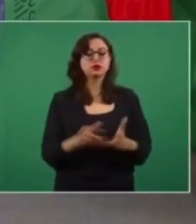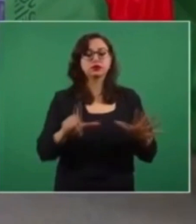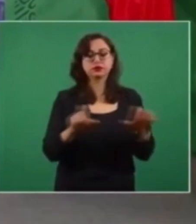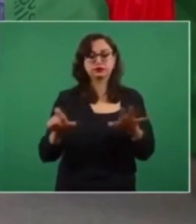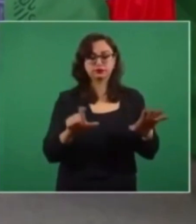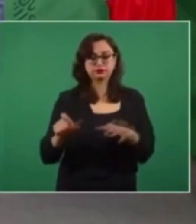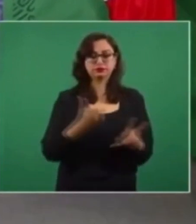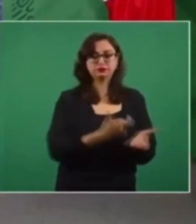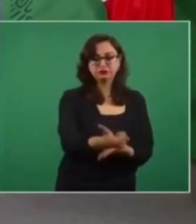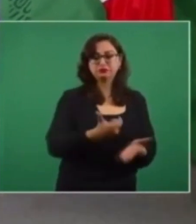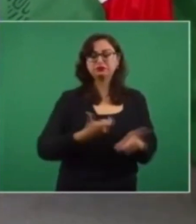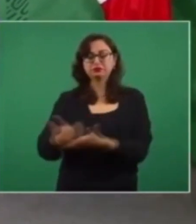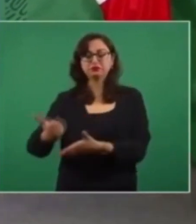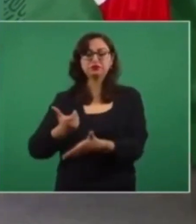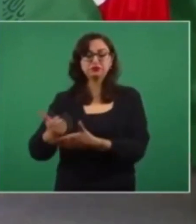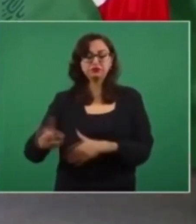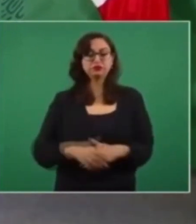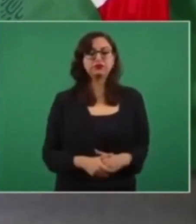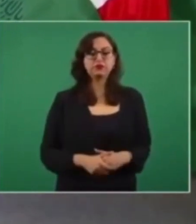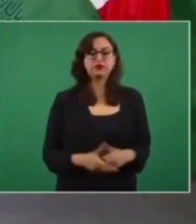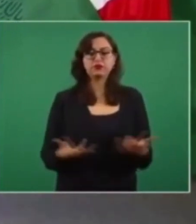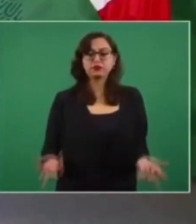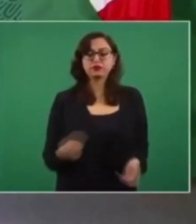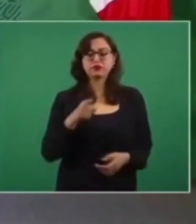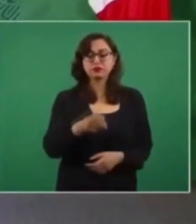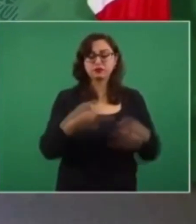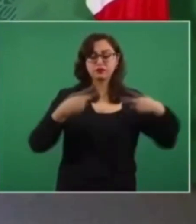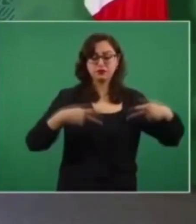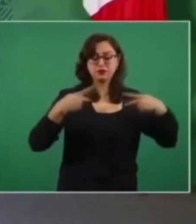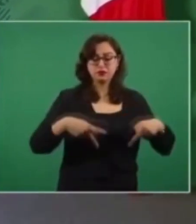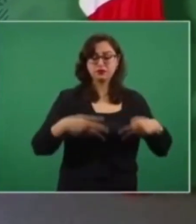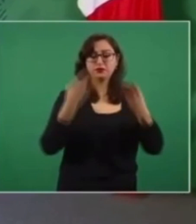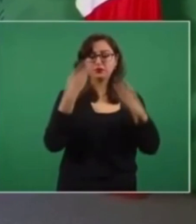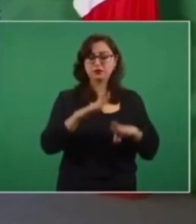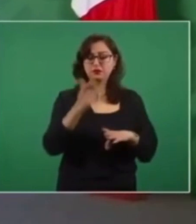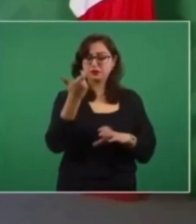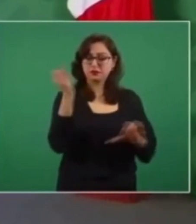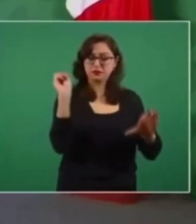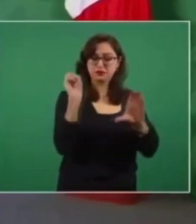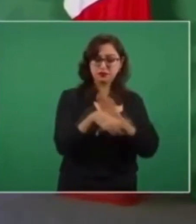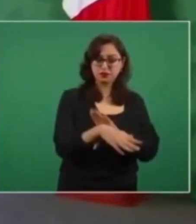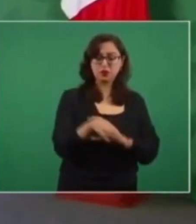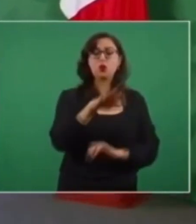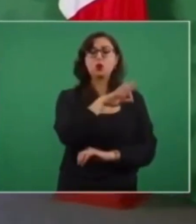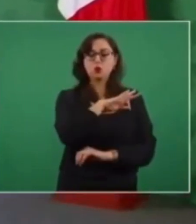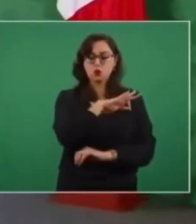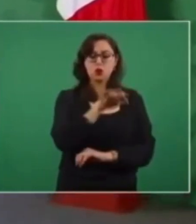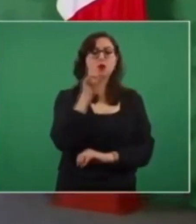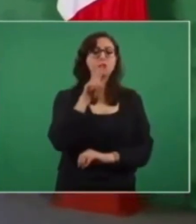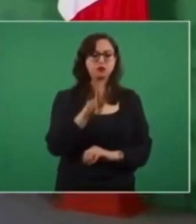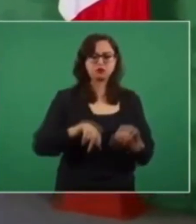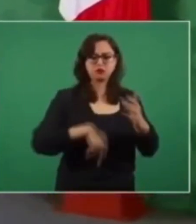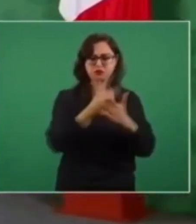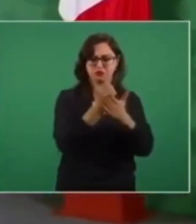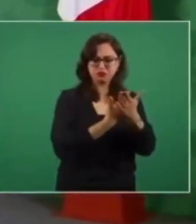Los sujetos de derechos que reciben su pensión mediante su tarjeta pueden identificar su depósito en su estado de cuenta.